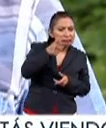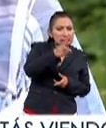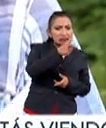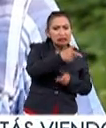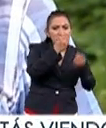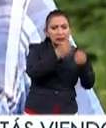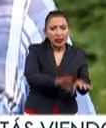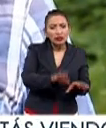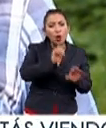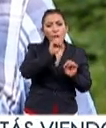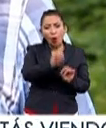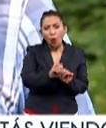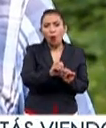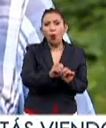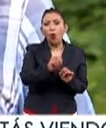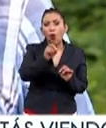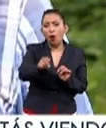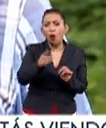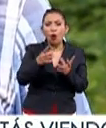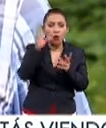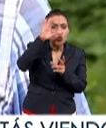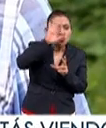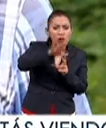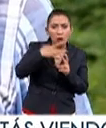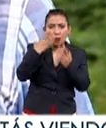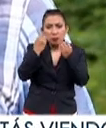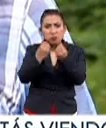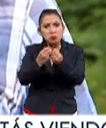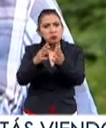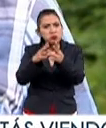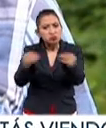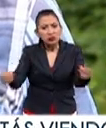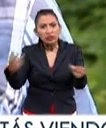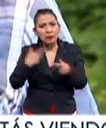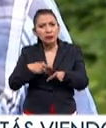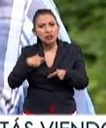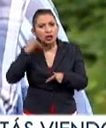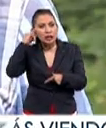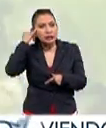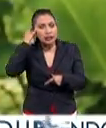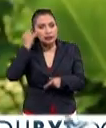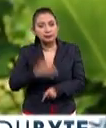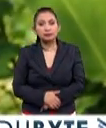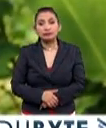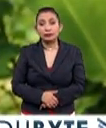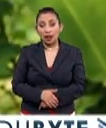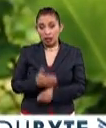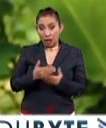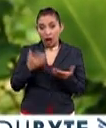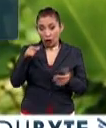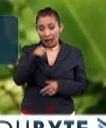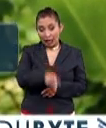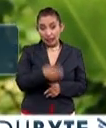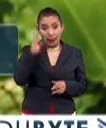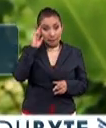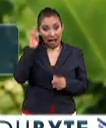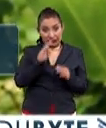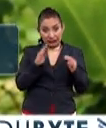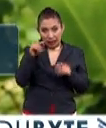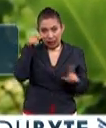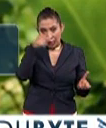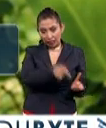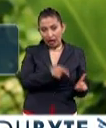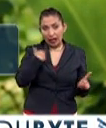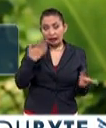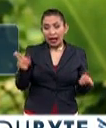el desplazamiento de los elementos culturales de la población indígena. En este caso de esta maestría propiamente